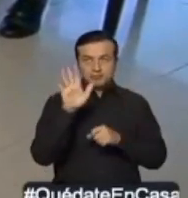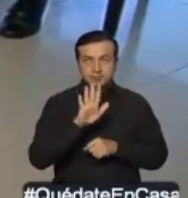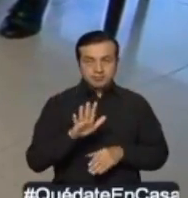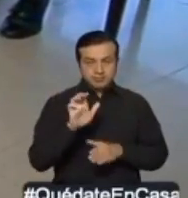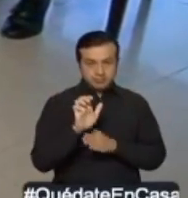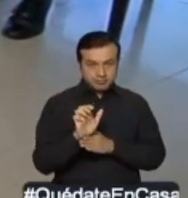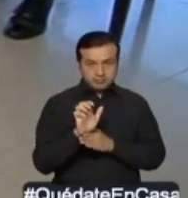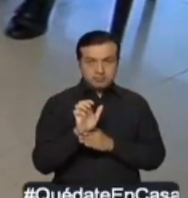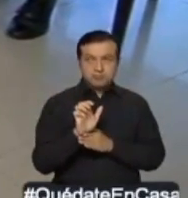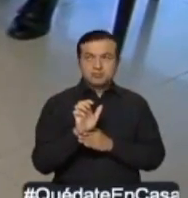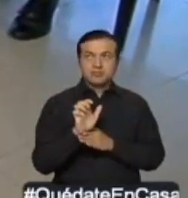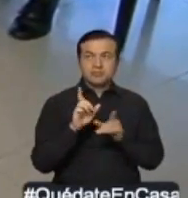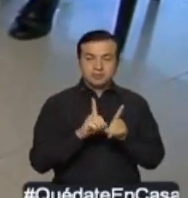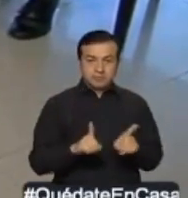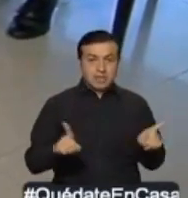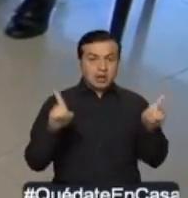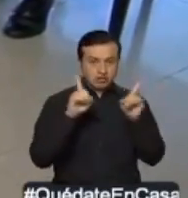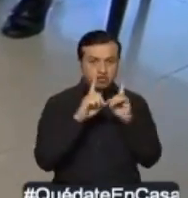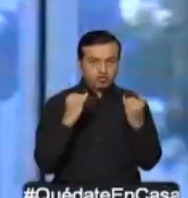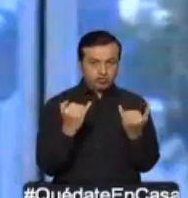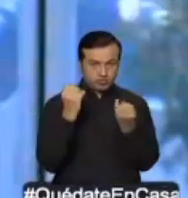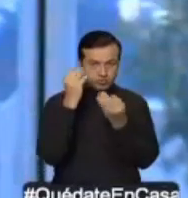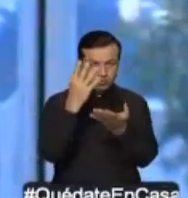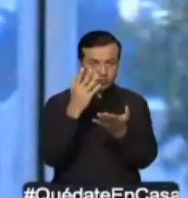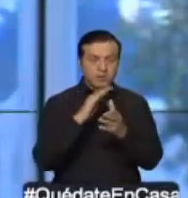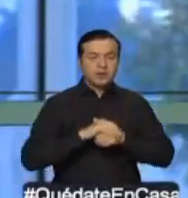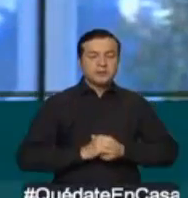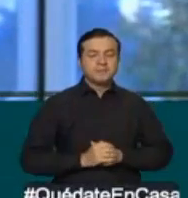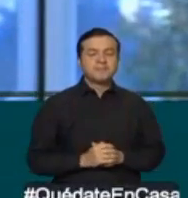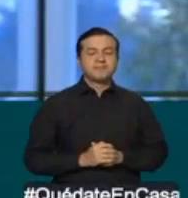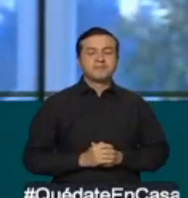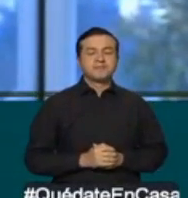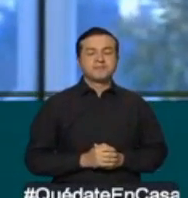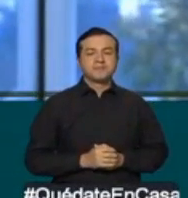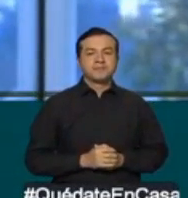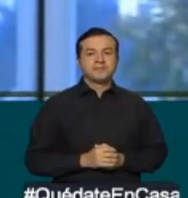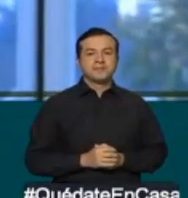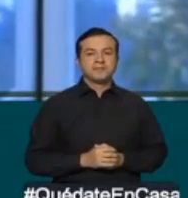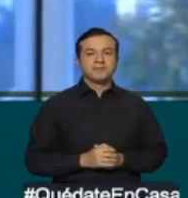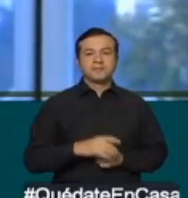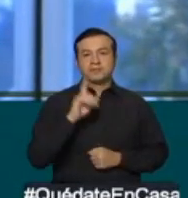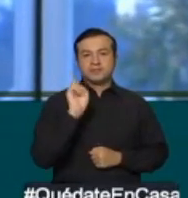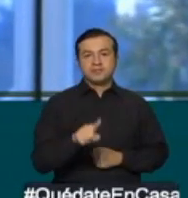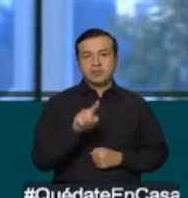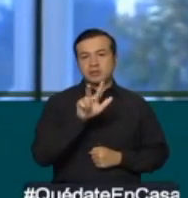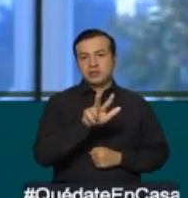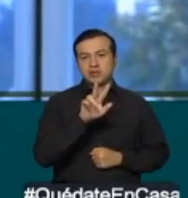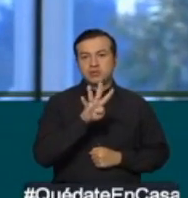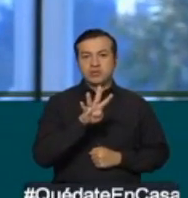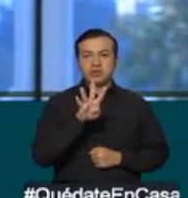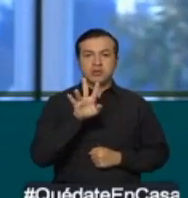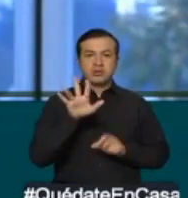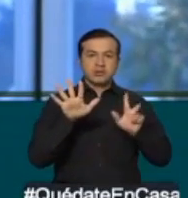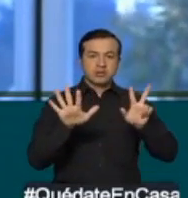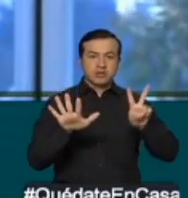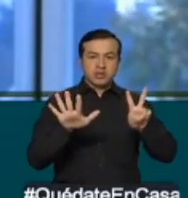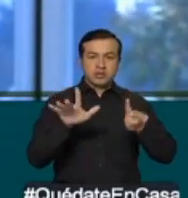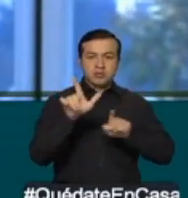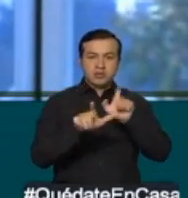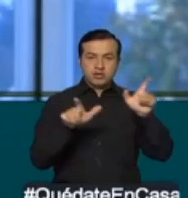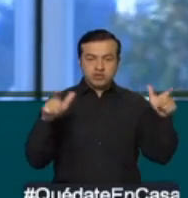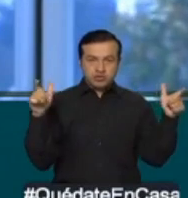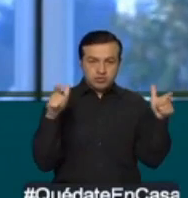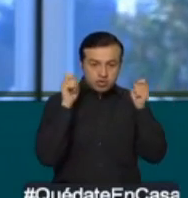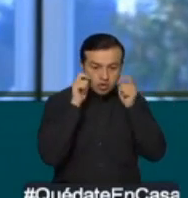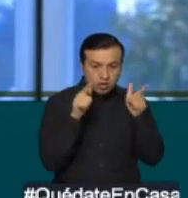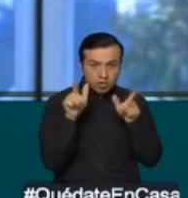las filas cifras que tenemos para este día son las siguientes mil 347 personas en el cerco